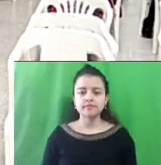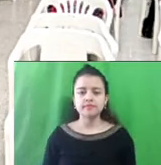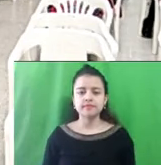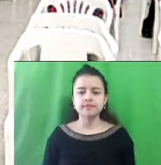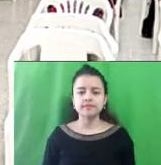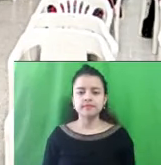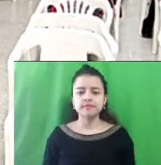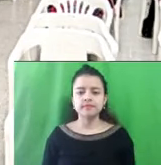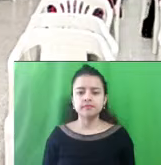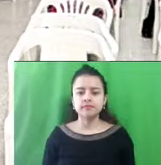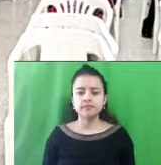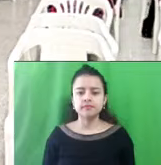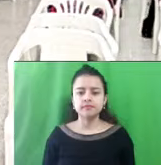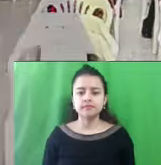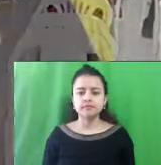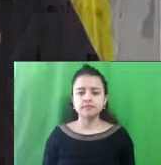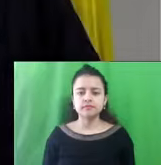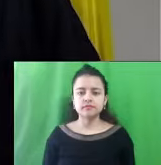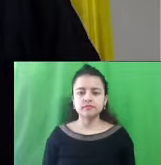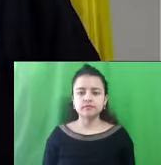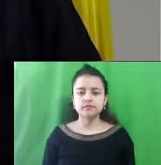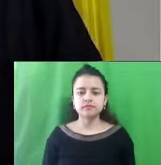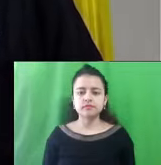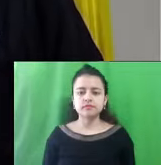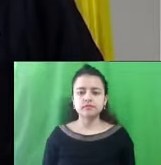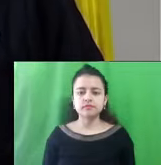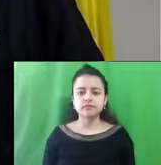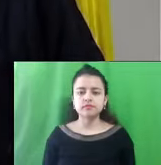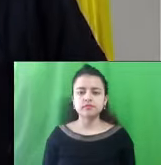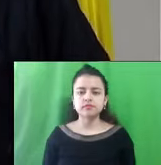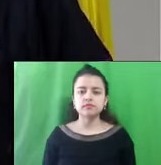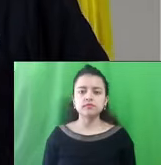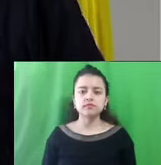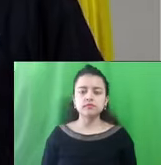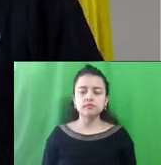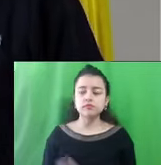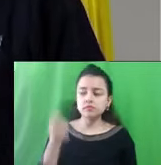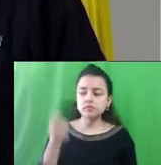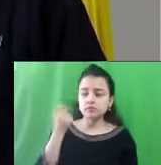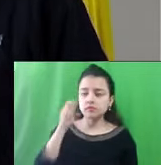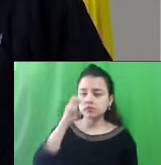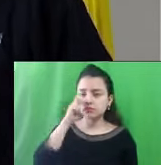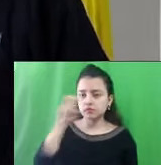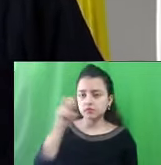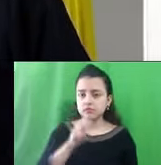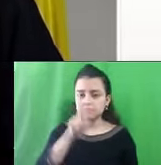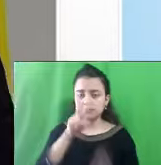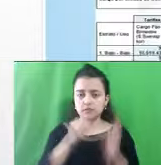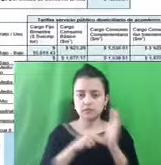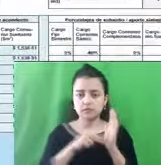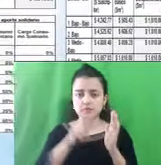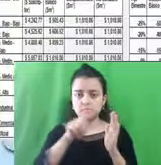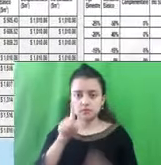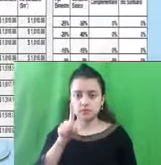Como primer punto queremos comentarle que en el mes de junio del año 2021 la